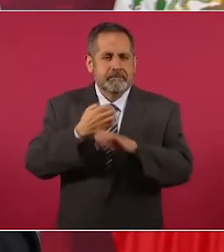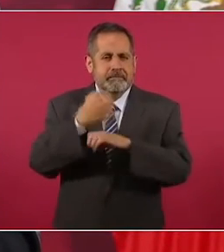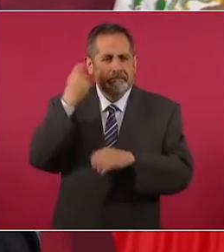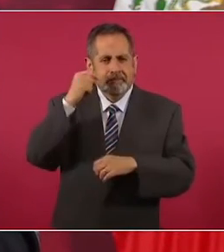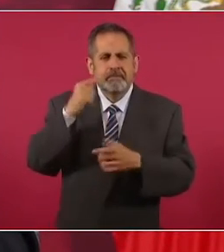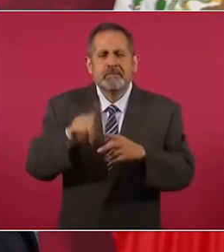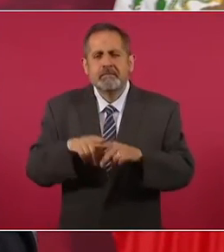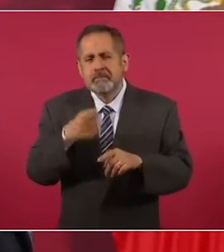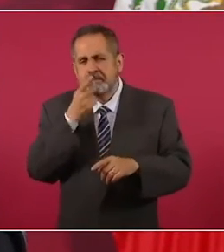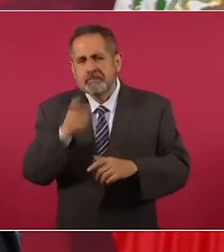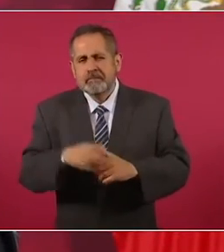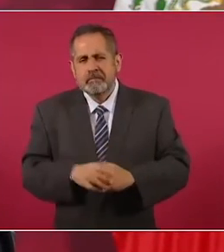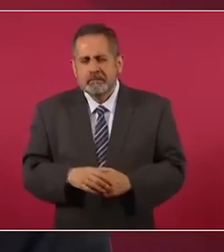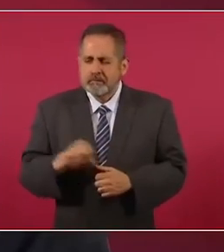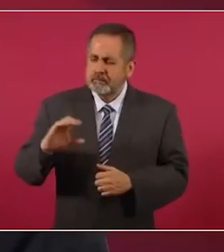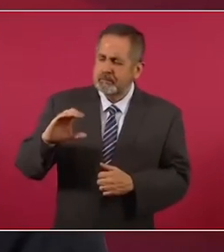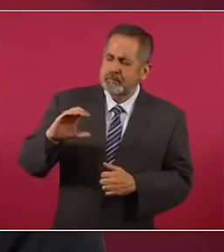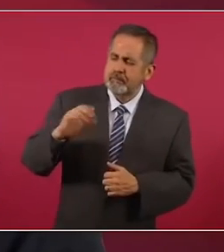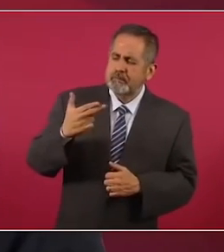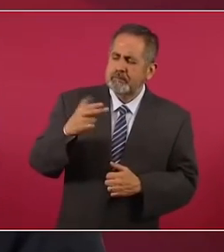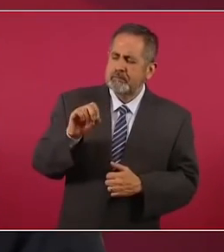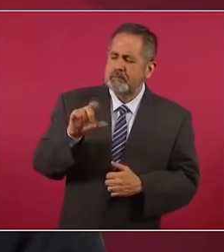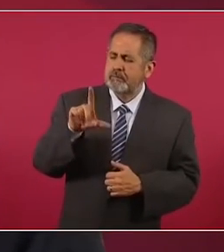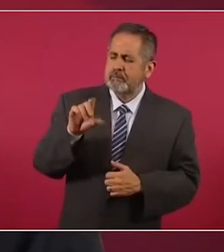¿Cómo le dicen? Cholo.